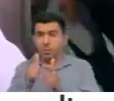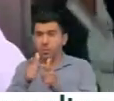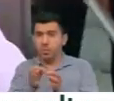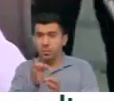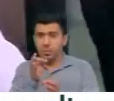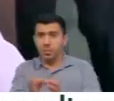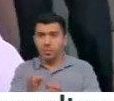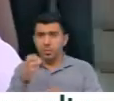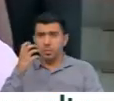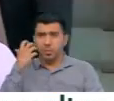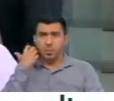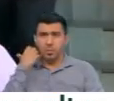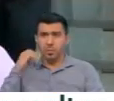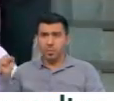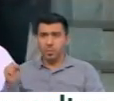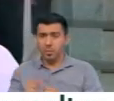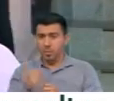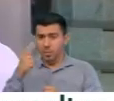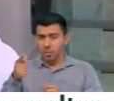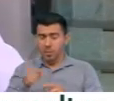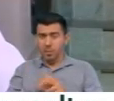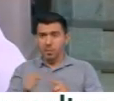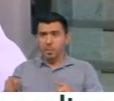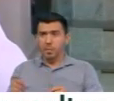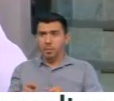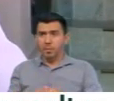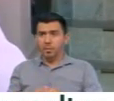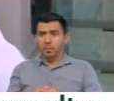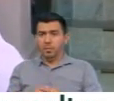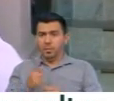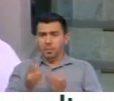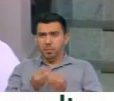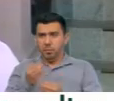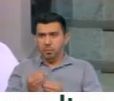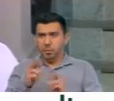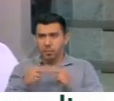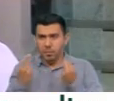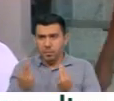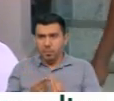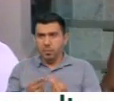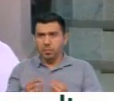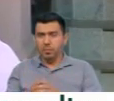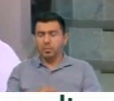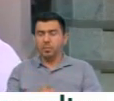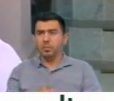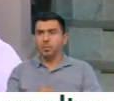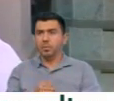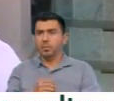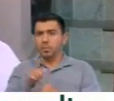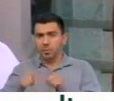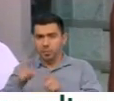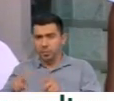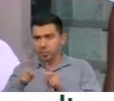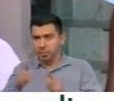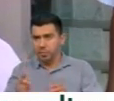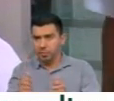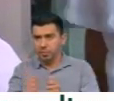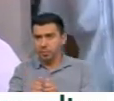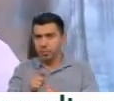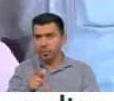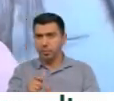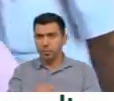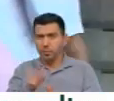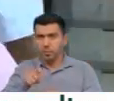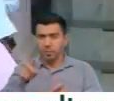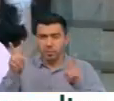Dios mediante, la próxima semana viajaremos a la ciudad de Ocaña a hacer una reunión con discapacitados y con algunas personas que necesitan